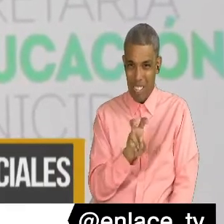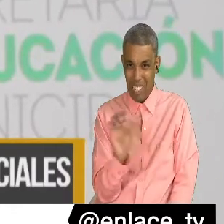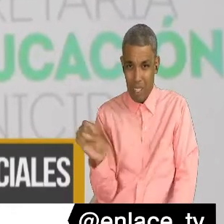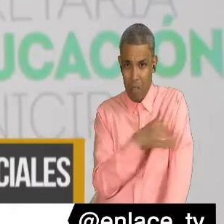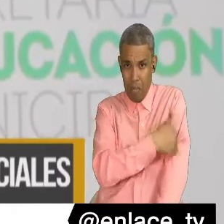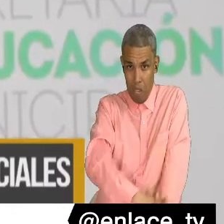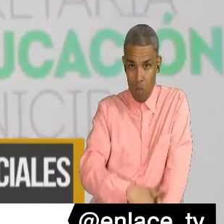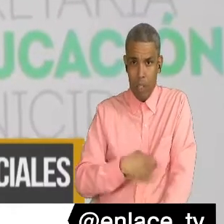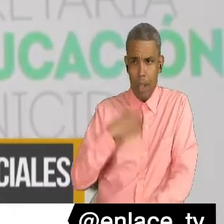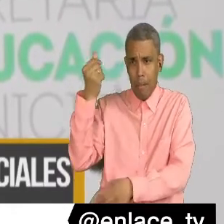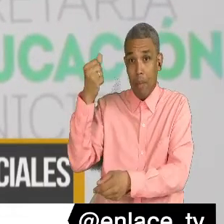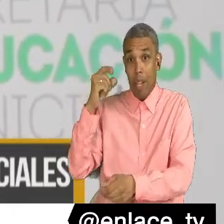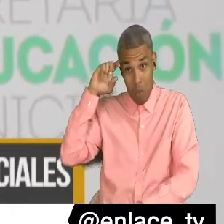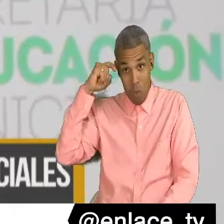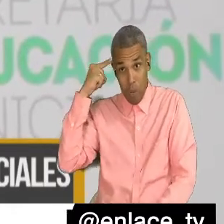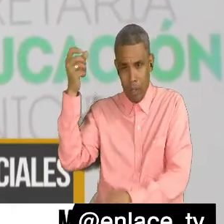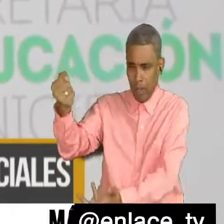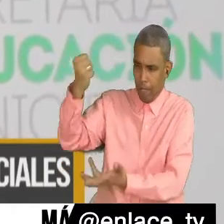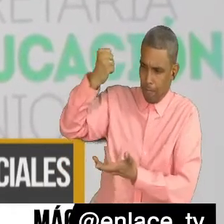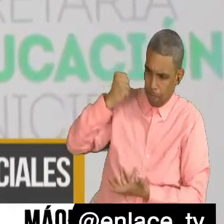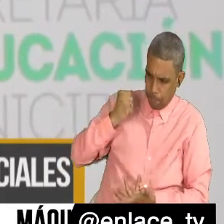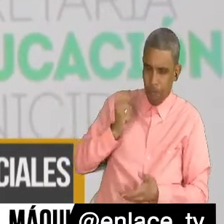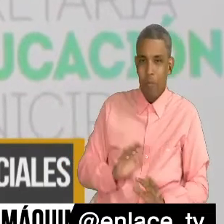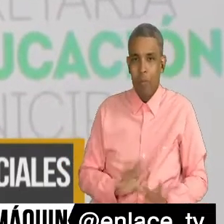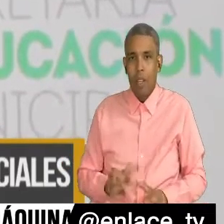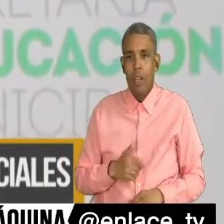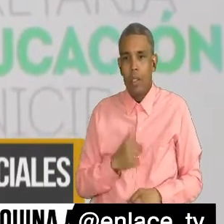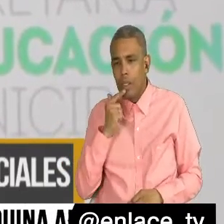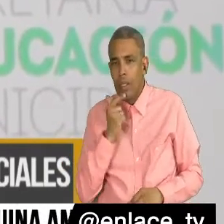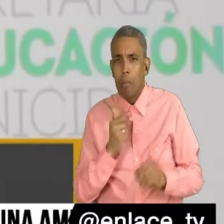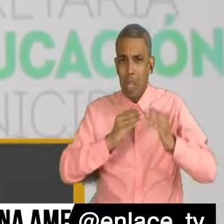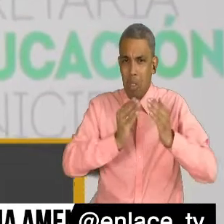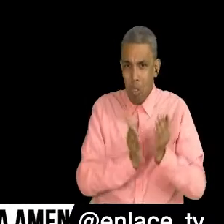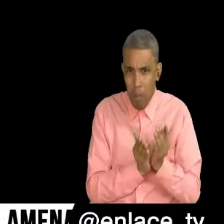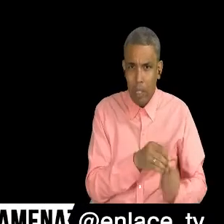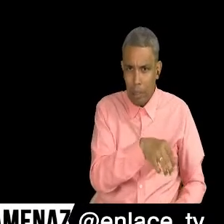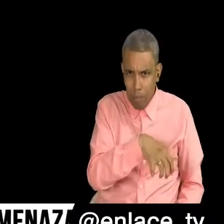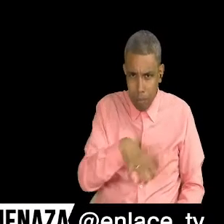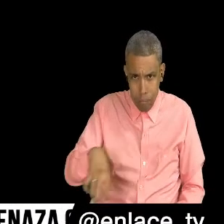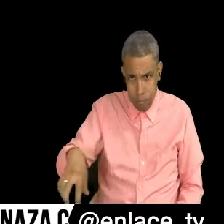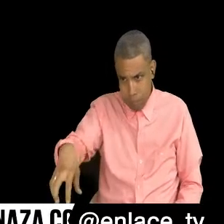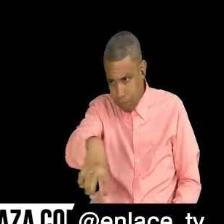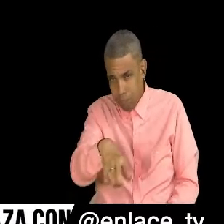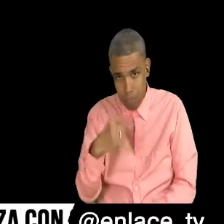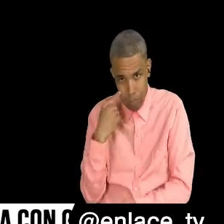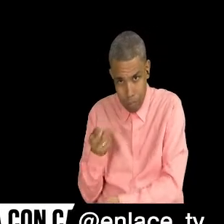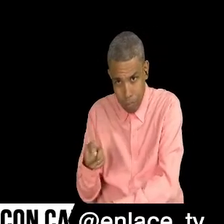31 obras a las cuales le queremos hacer una inversión, pero